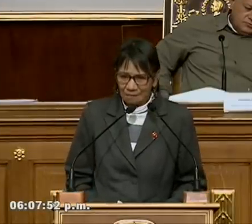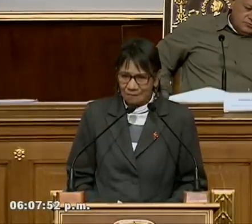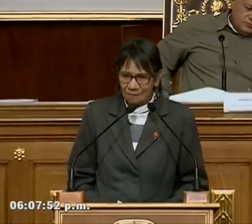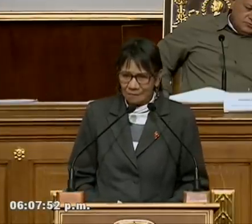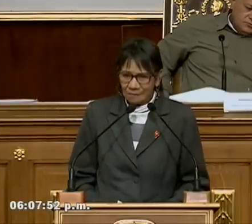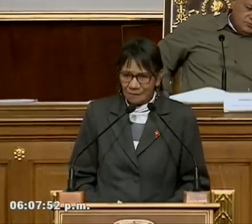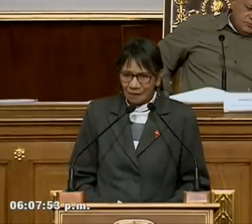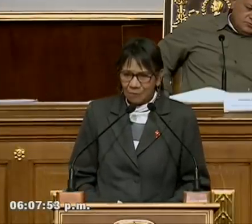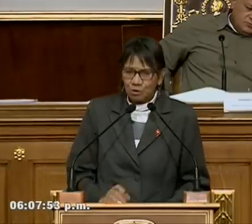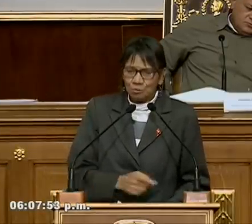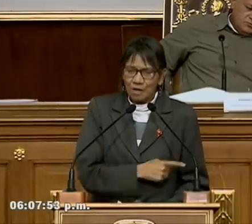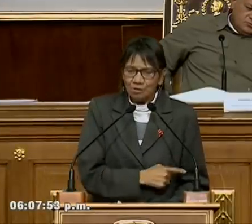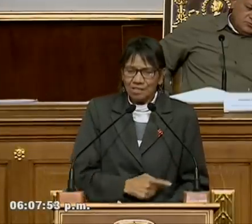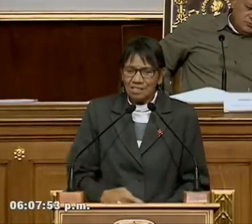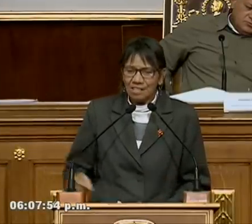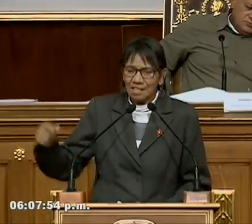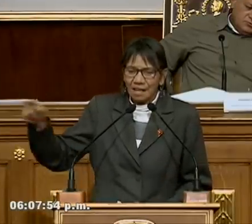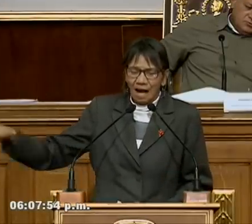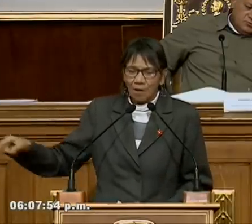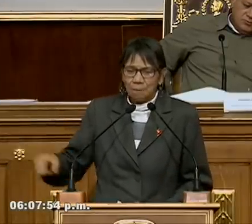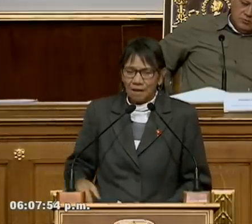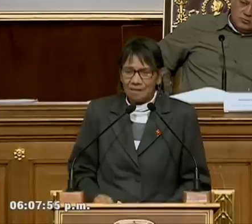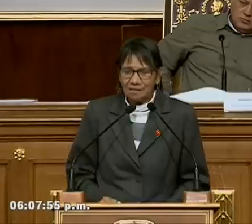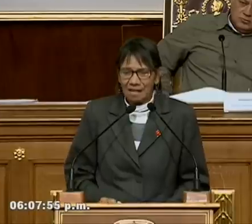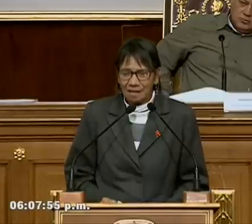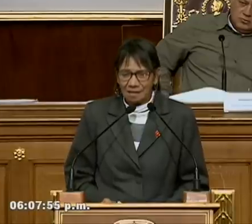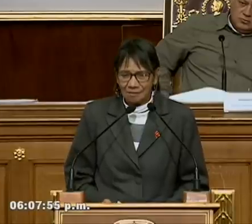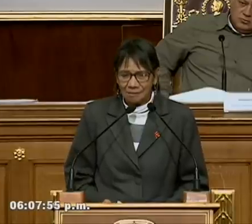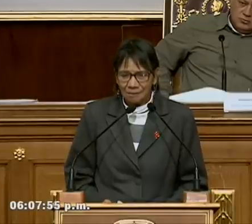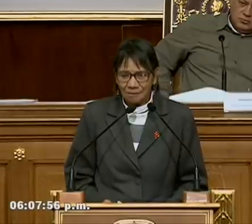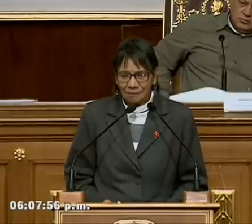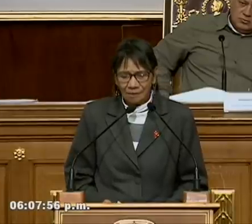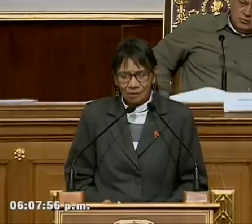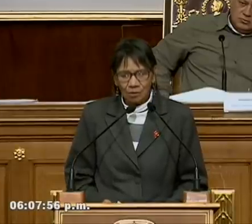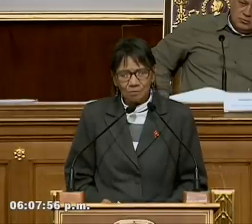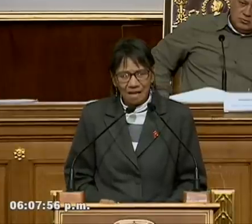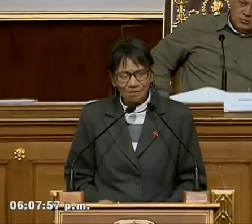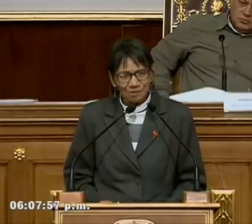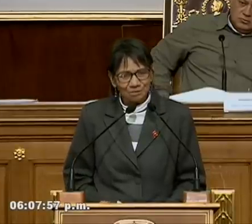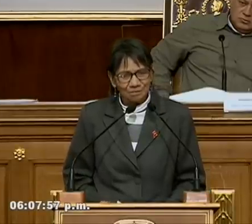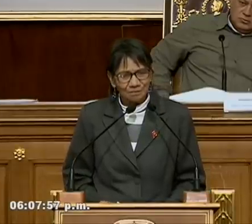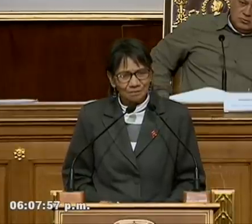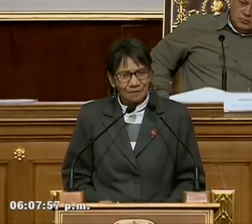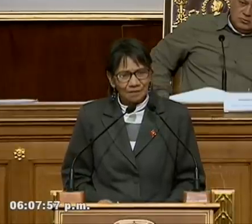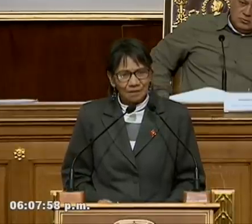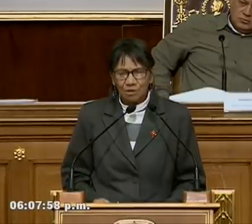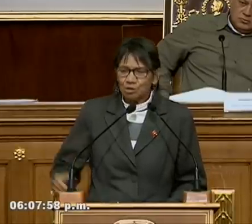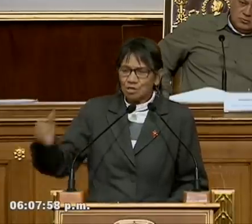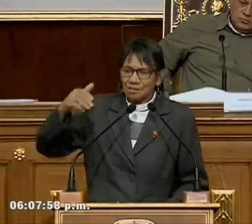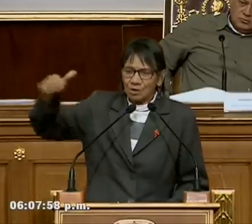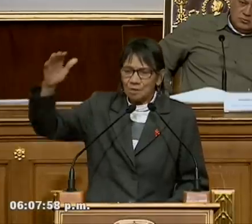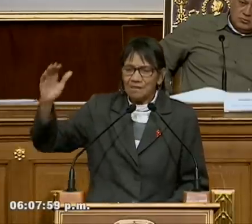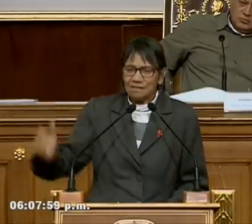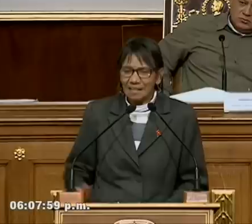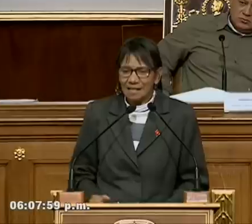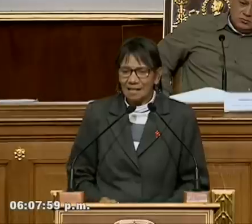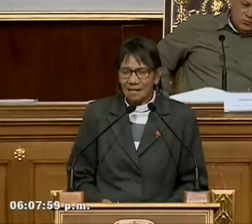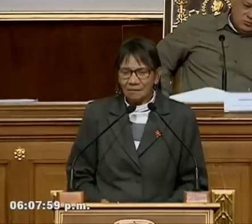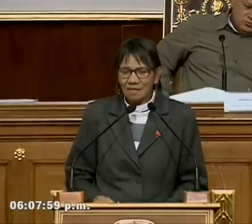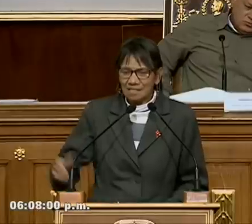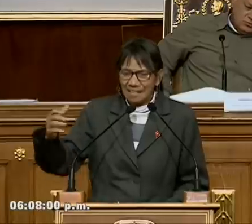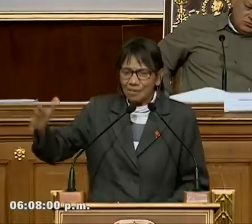poder. Por supuesto, aquí tienen a los paramilitares colombianos y otros sectores